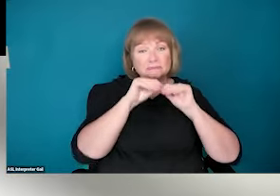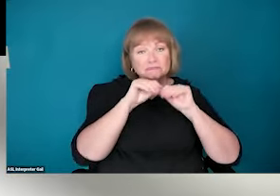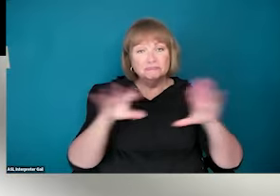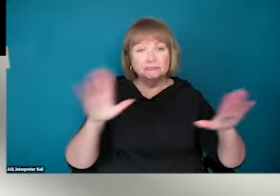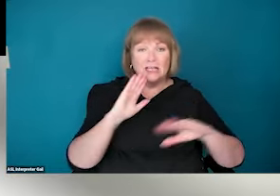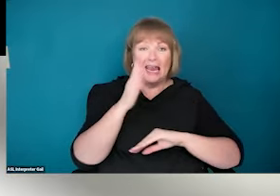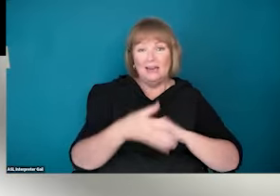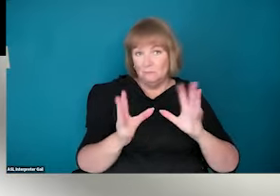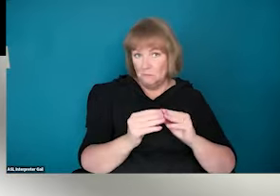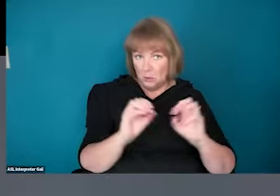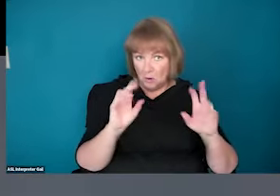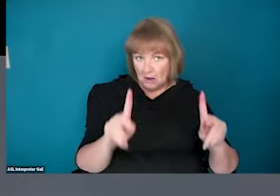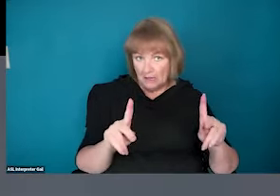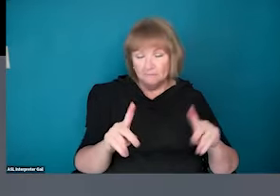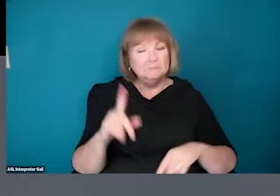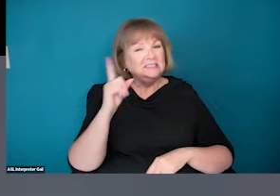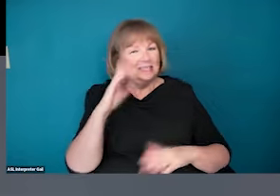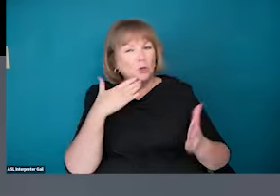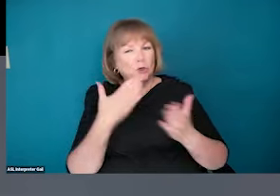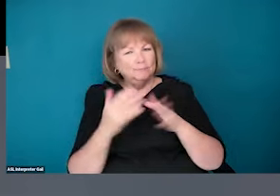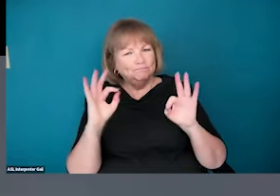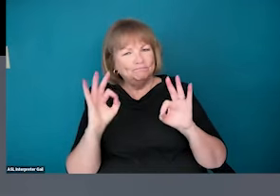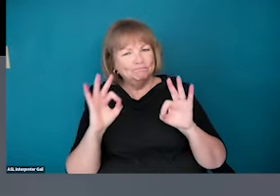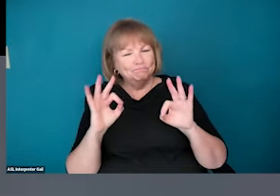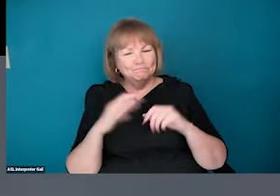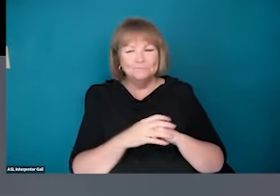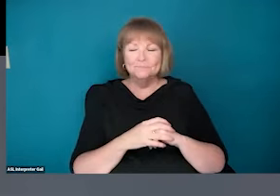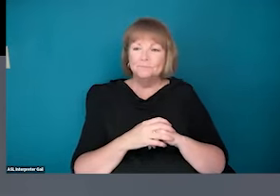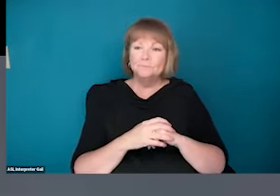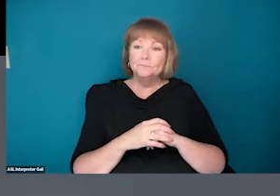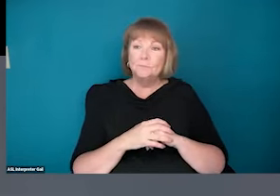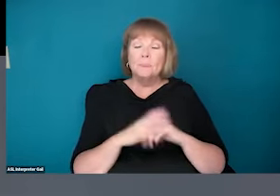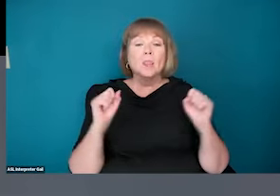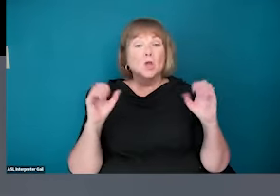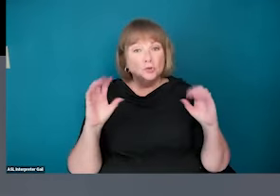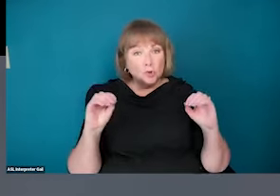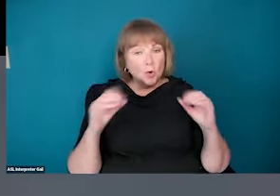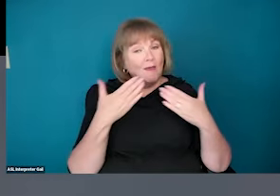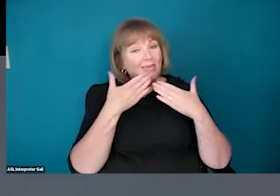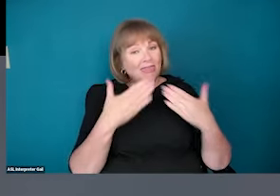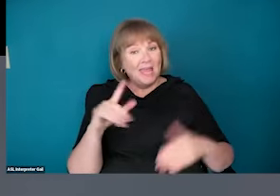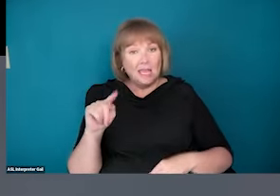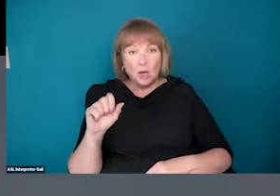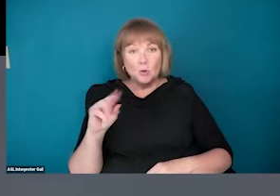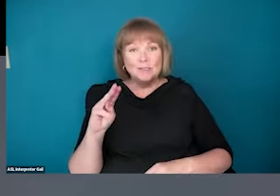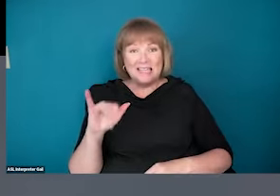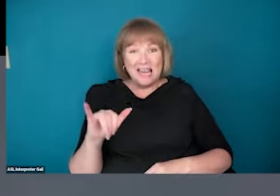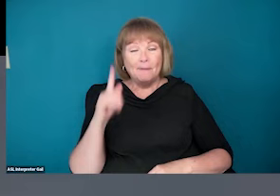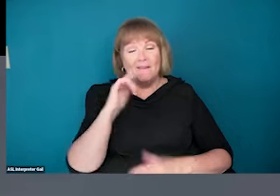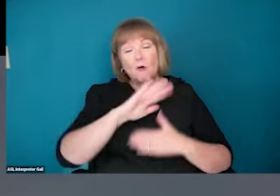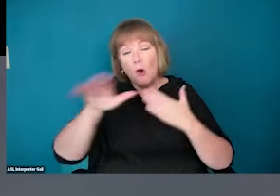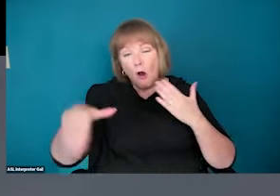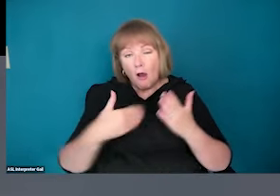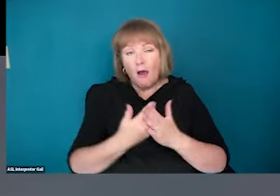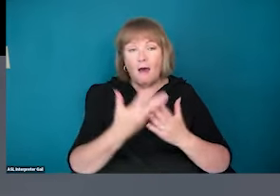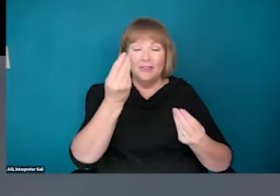podemos tener un poco de respuestas genéricas a todas estas preguntas. Gracias, Octami, por